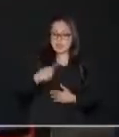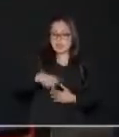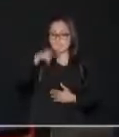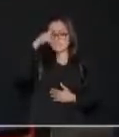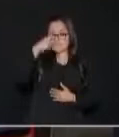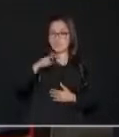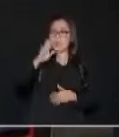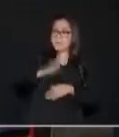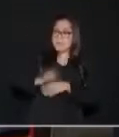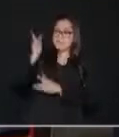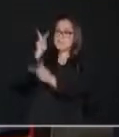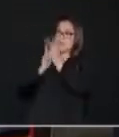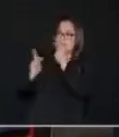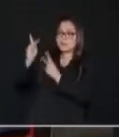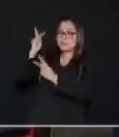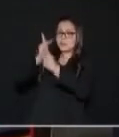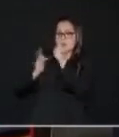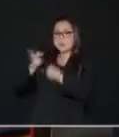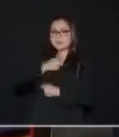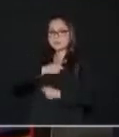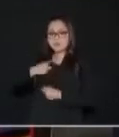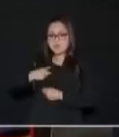al país